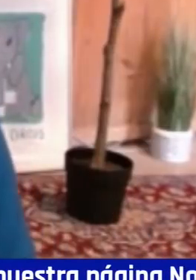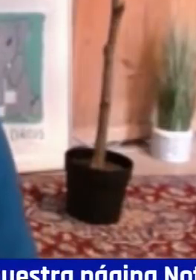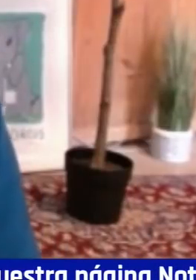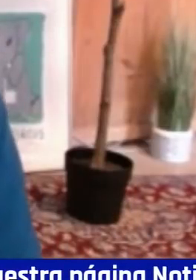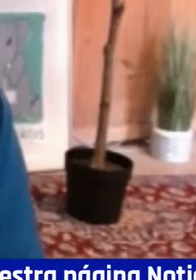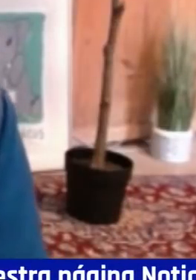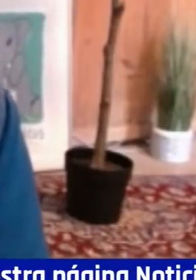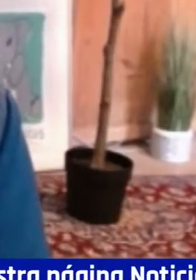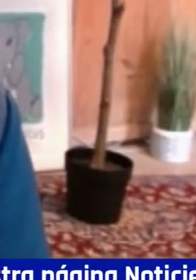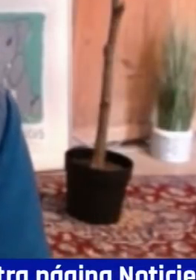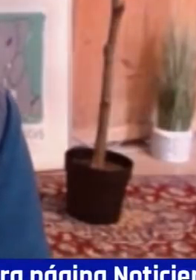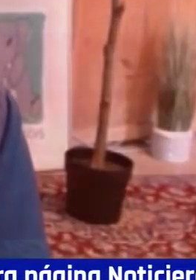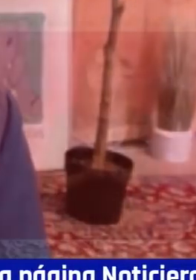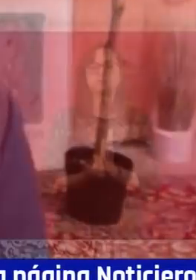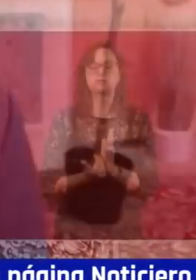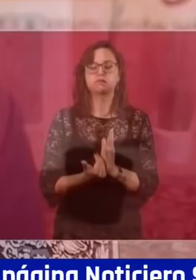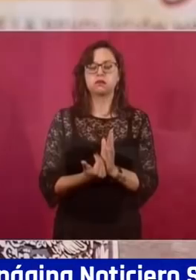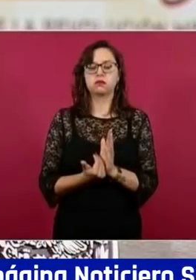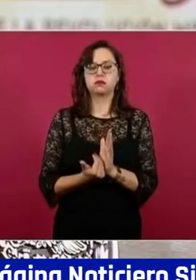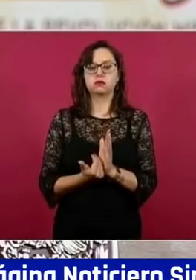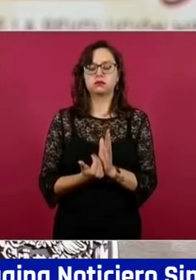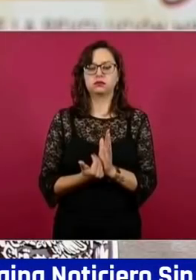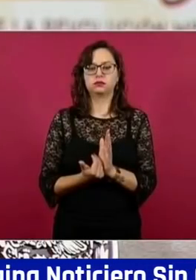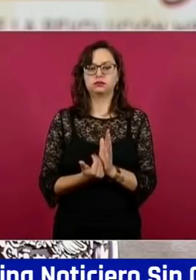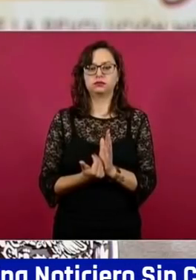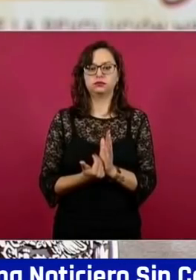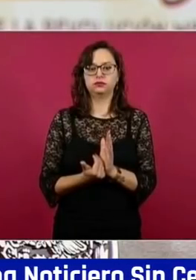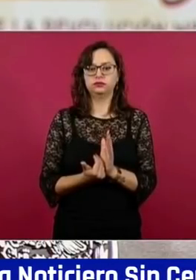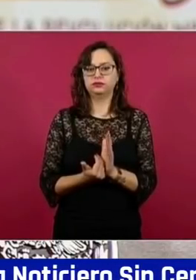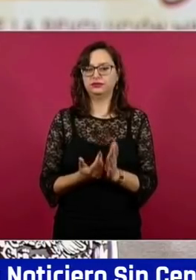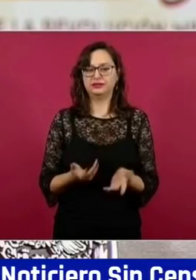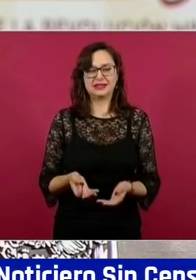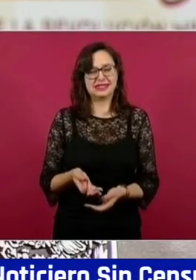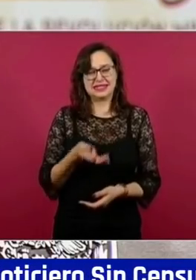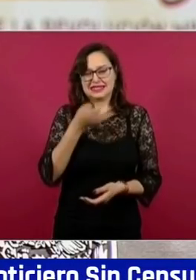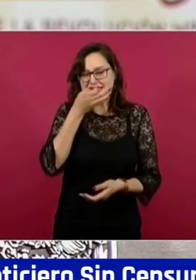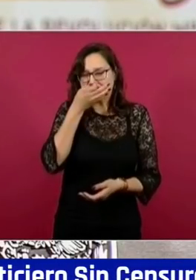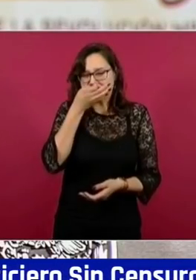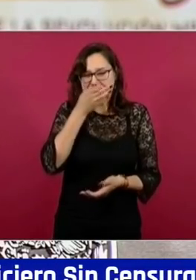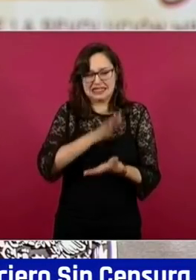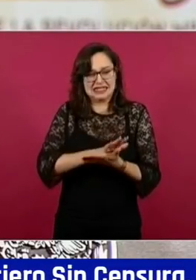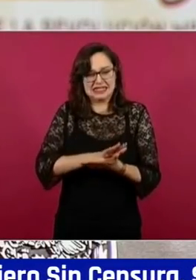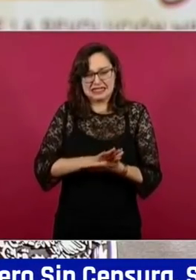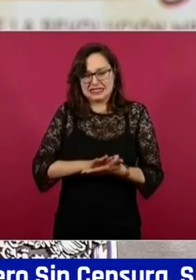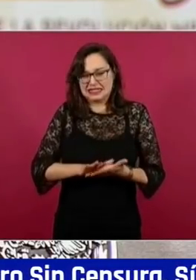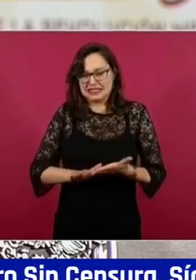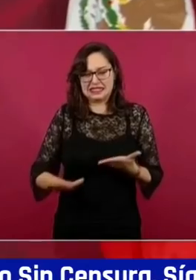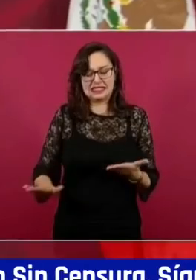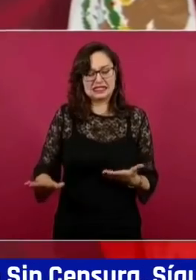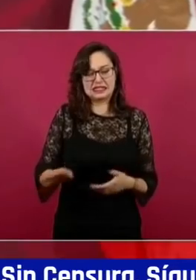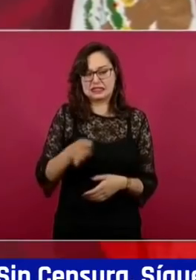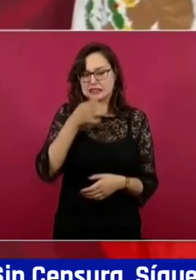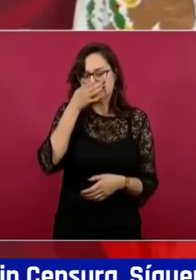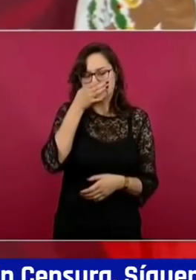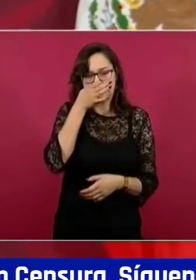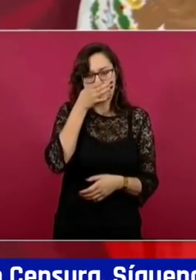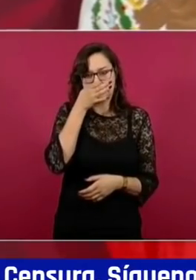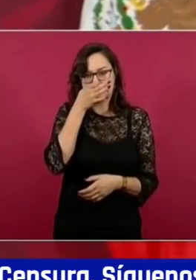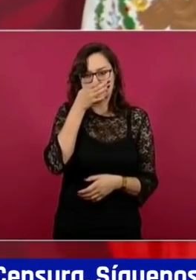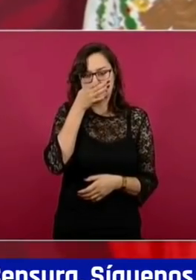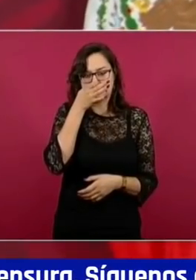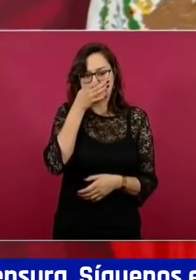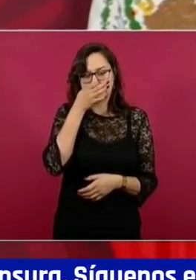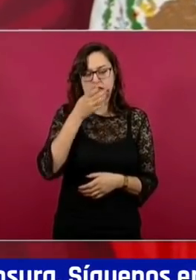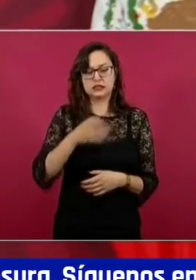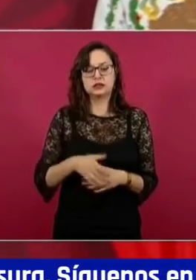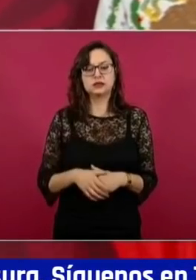¿no? Dice que está seguro que la gente tenía una idea distinta de Denise Dresser y tal vez de Aguilar Camín, de Enrique Krause,